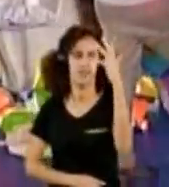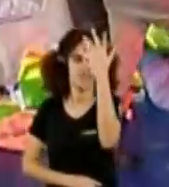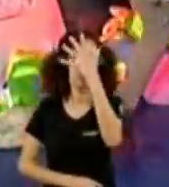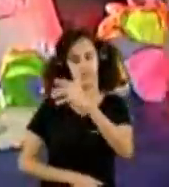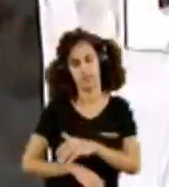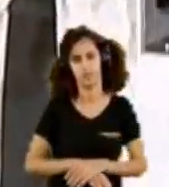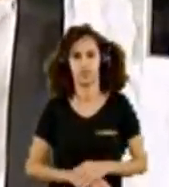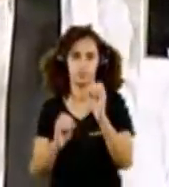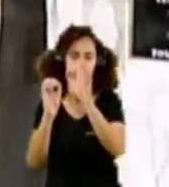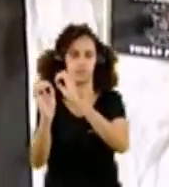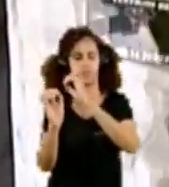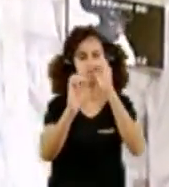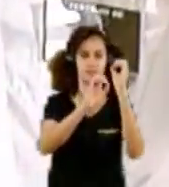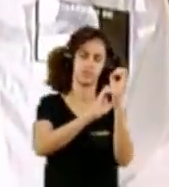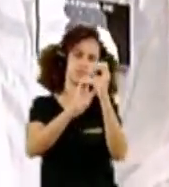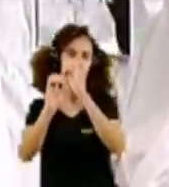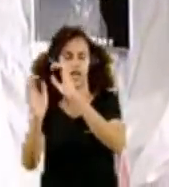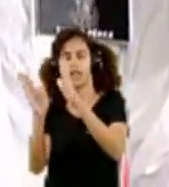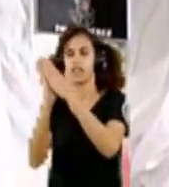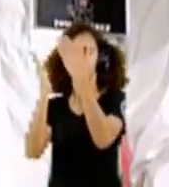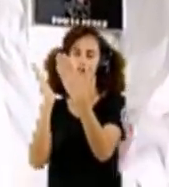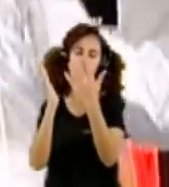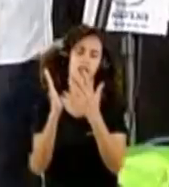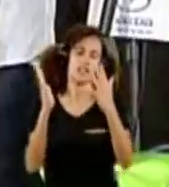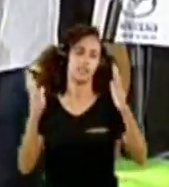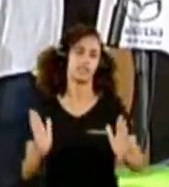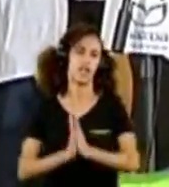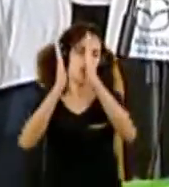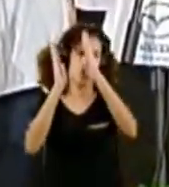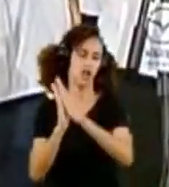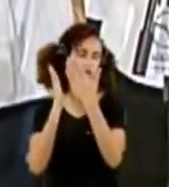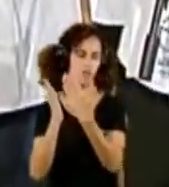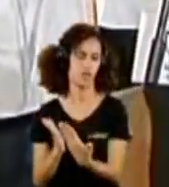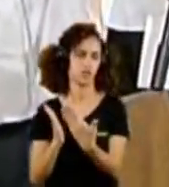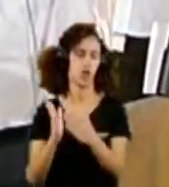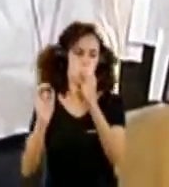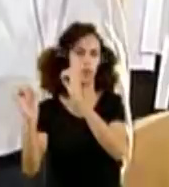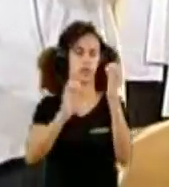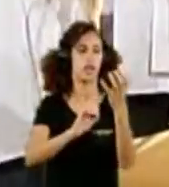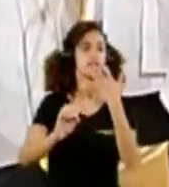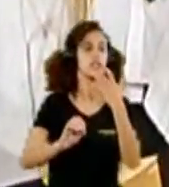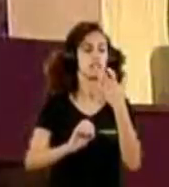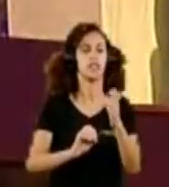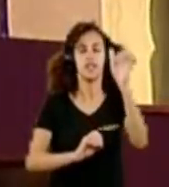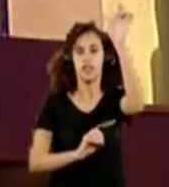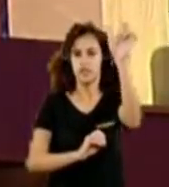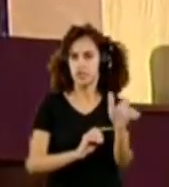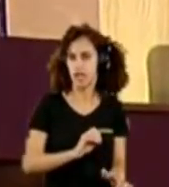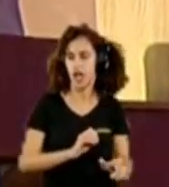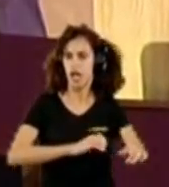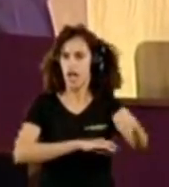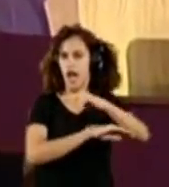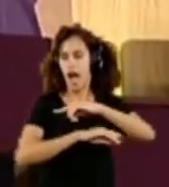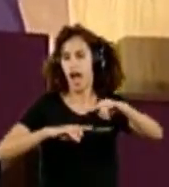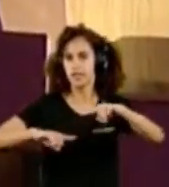carnaval. Lectura del sagrado libreto de Murgas. Si al director de la gala, el plumero, puedes ver, cántale